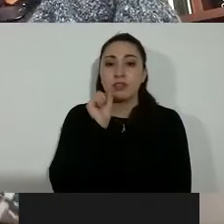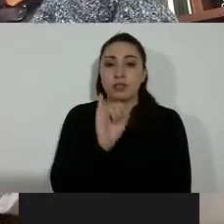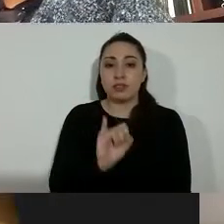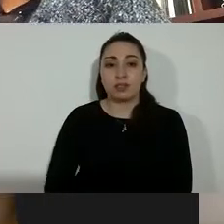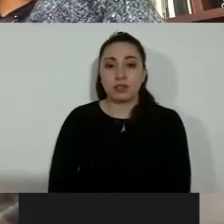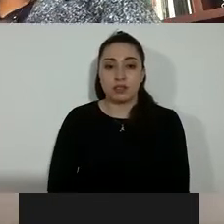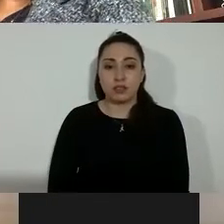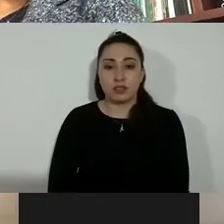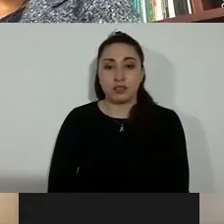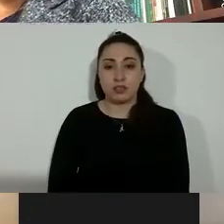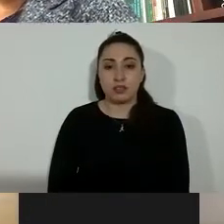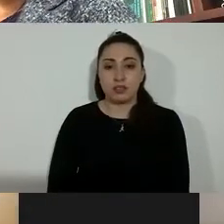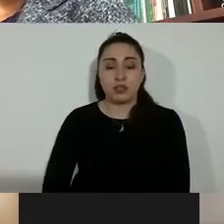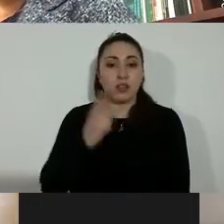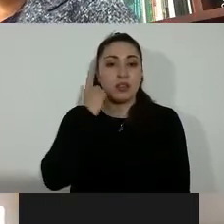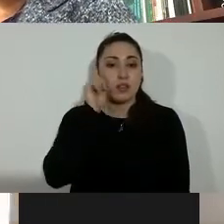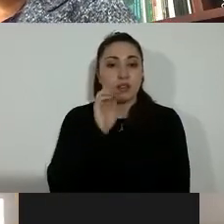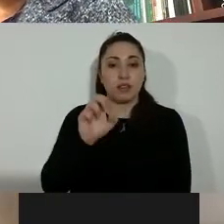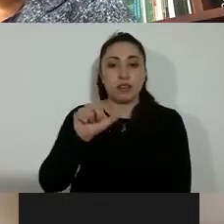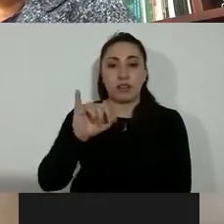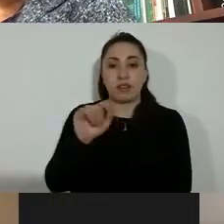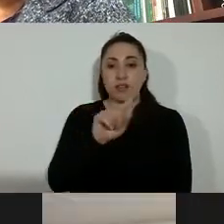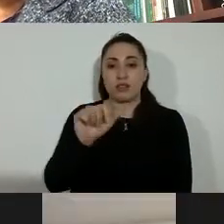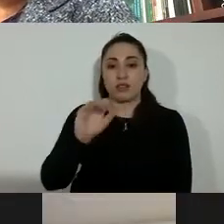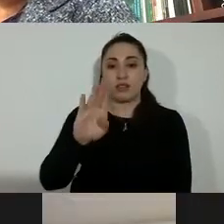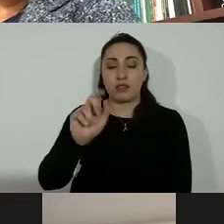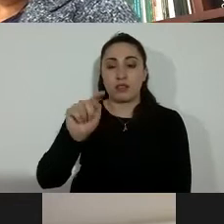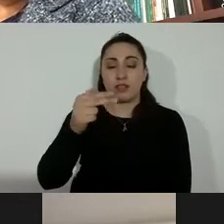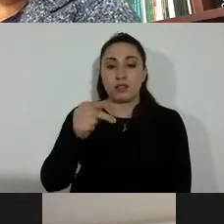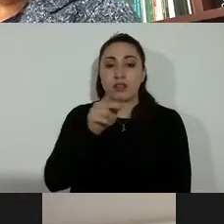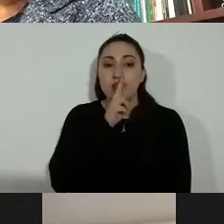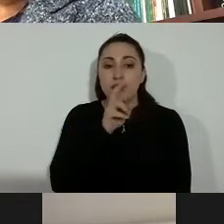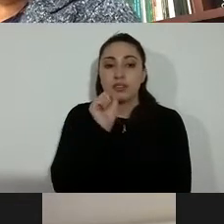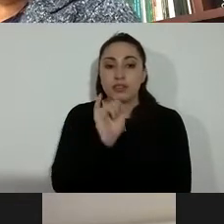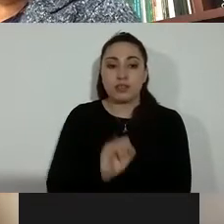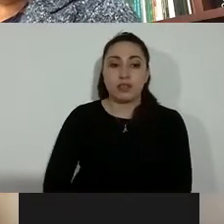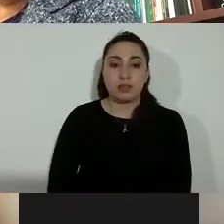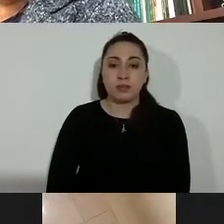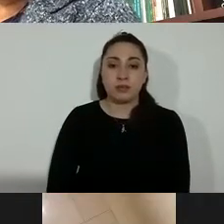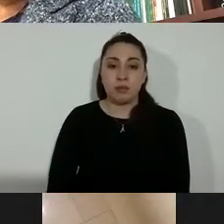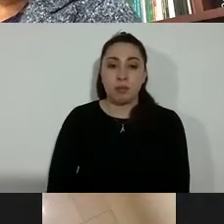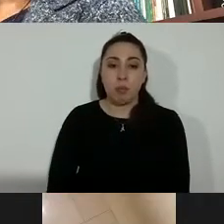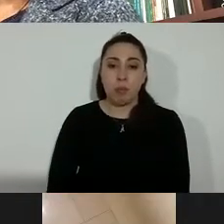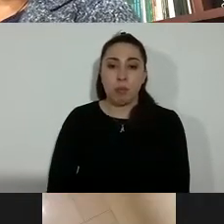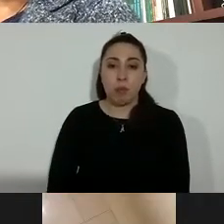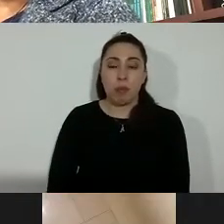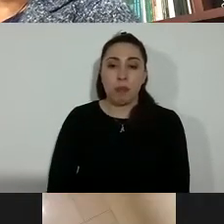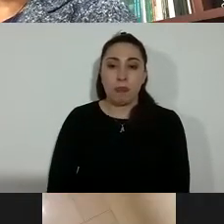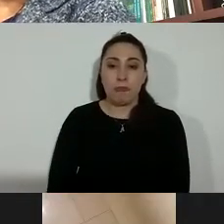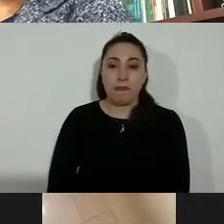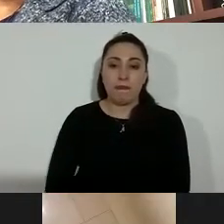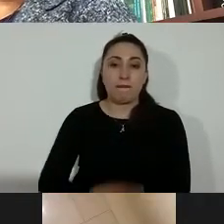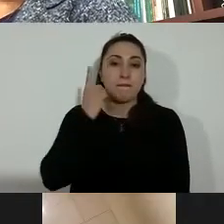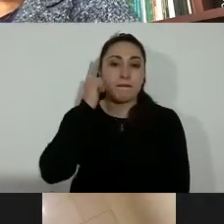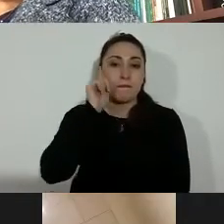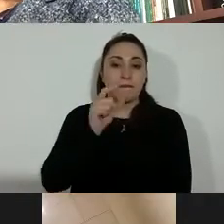diputado. Diputada Elizabeth Mateos Hernández. Elizabeth Mateos, a favor. Muchas gracias, diputada. Diputada Xochitl